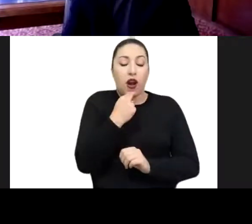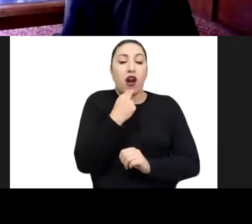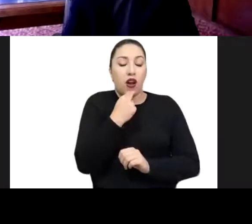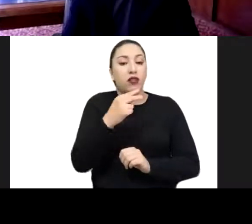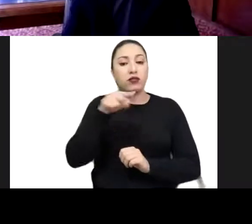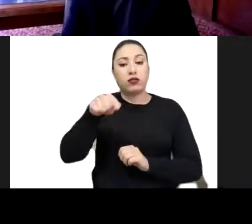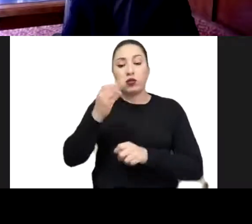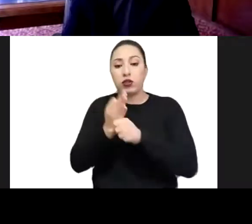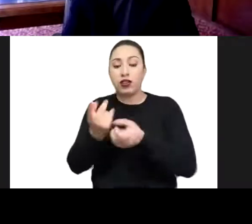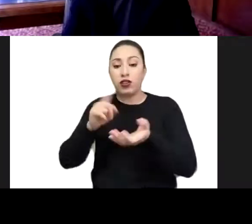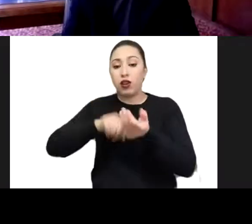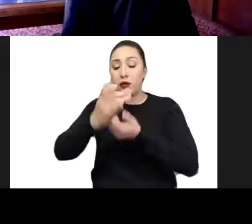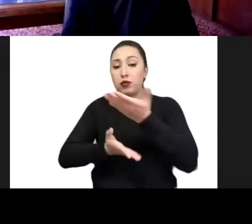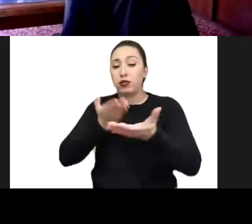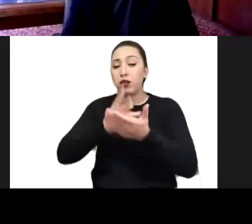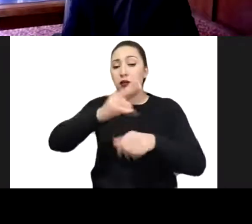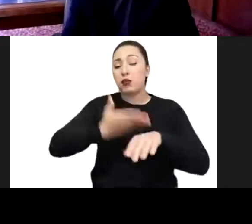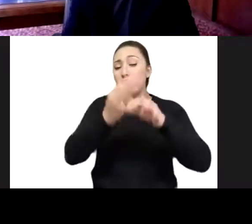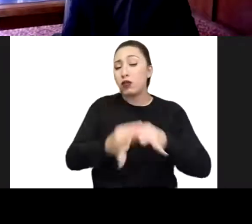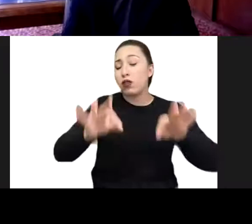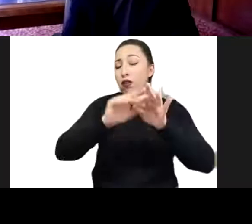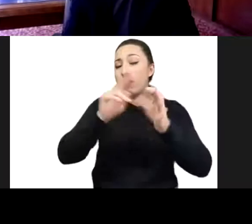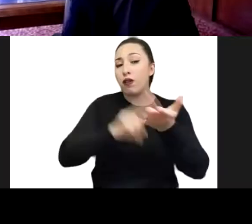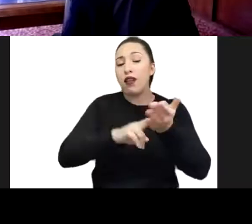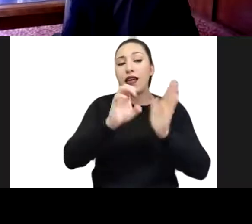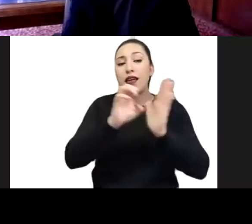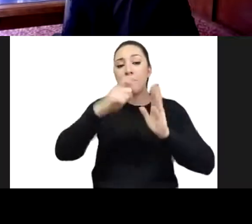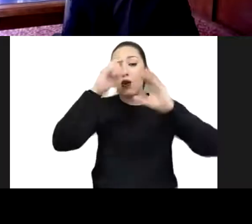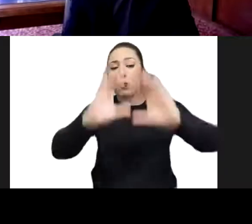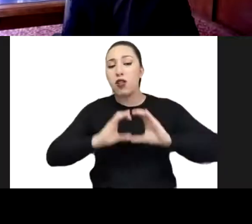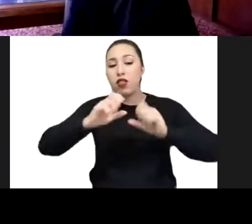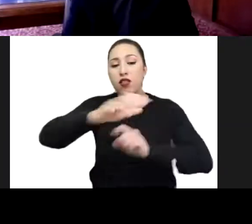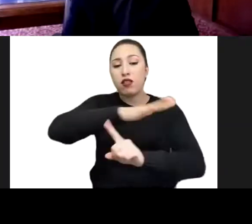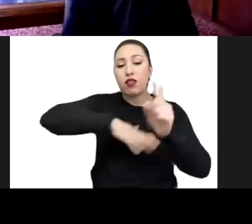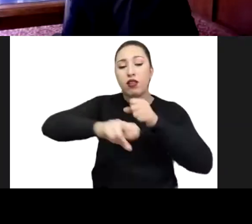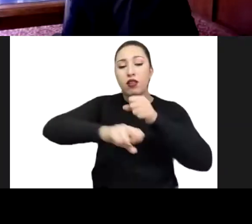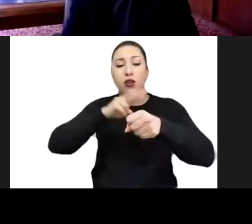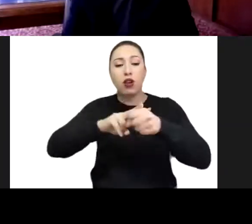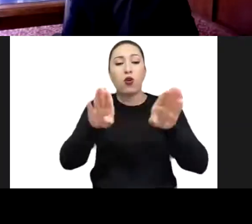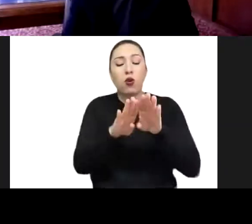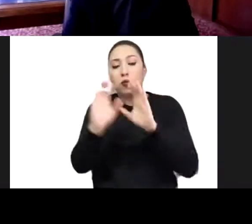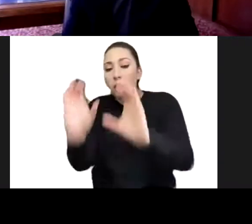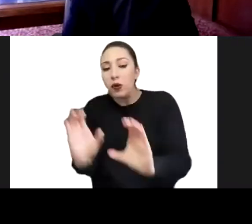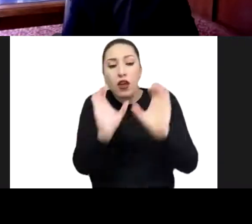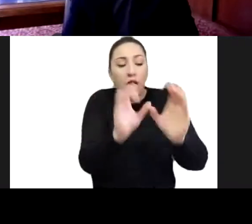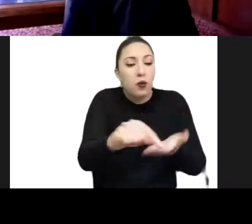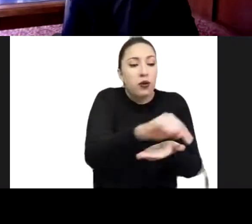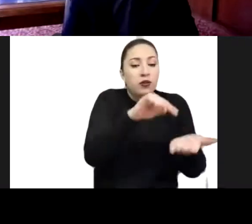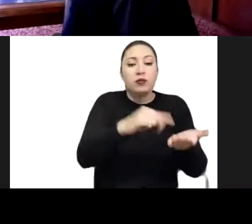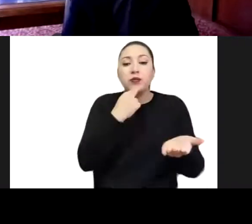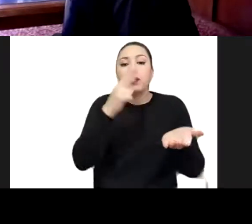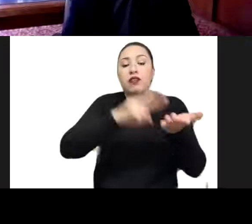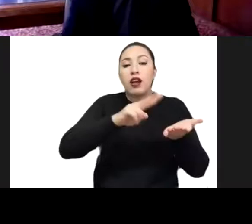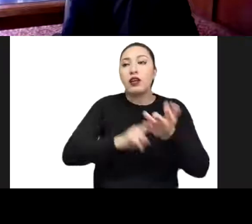sumamente relevantes, como las soluciones basadas en la naturaleza, el enfoque de conservación de los ecosistemas, la captación de agua de